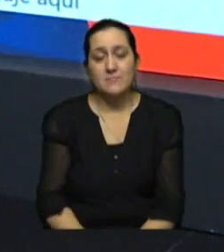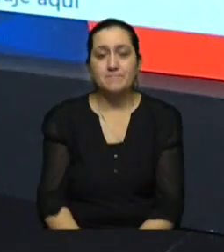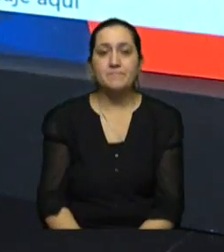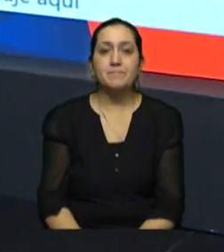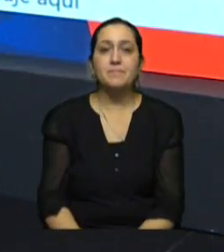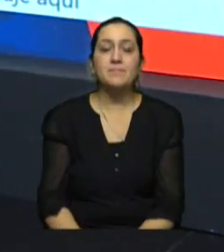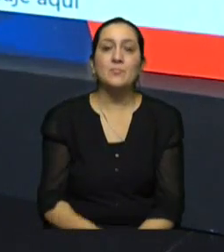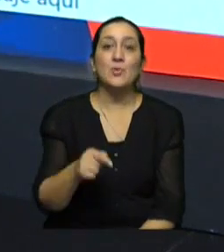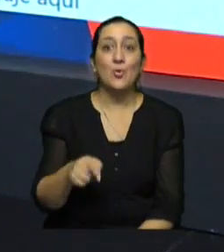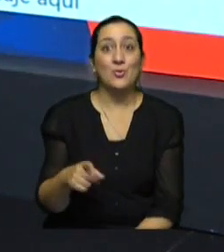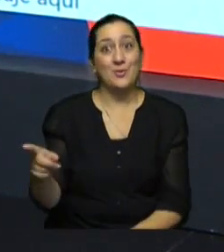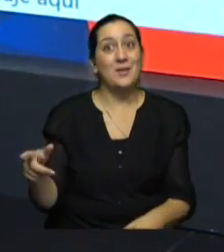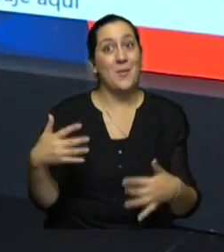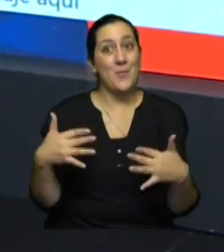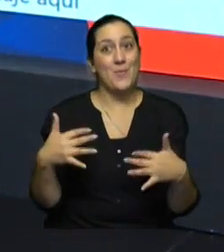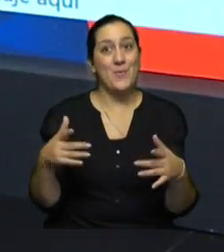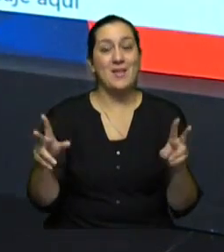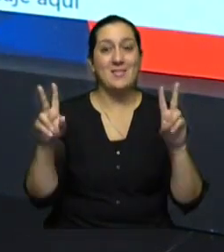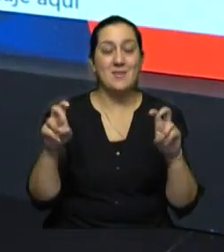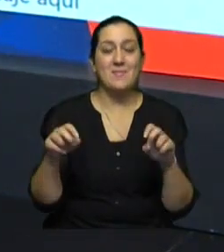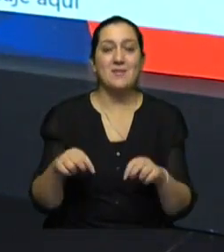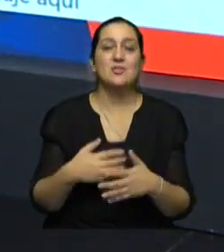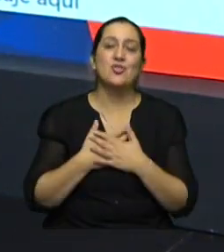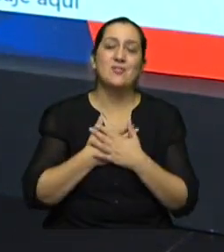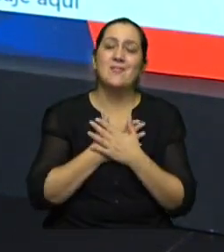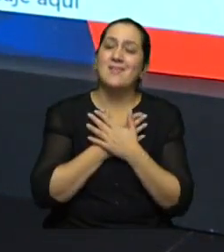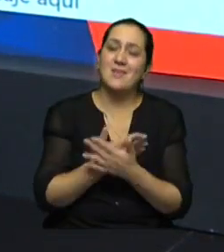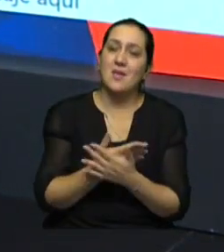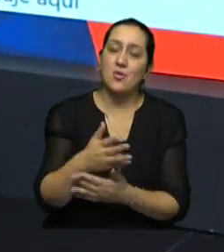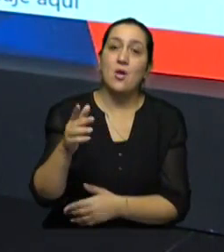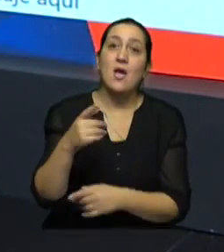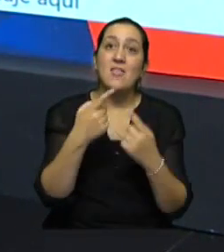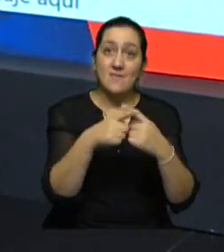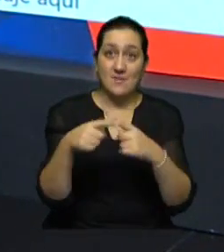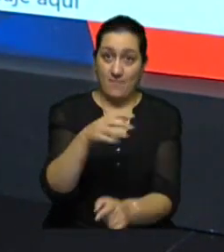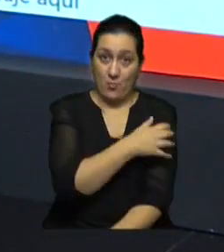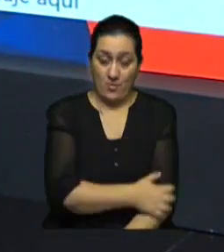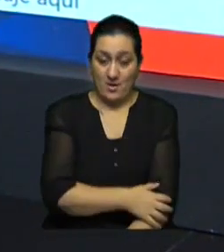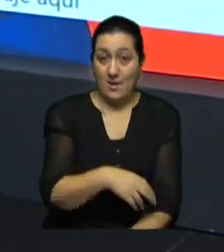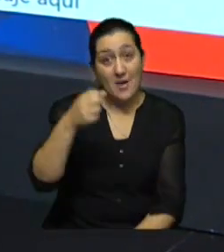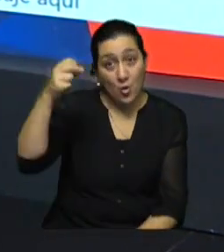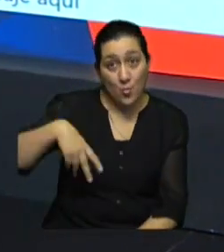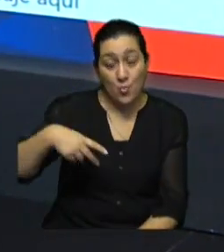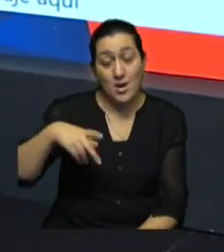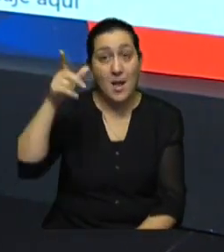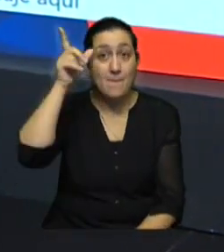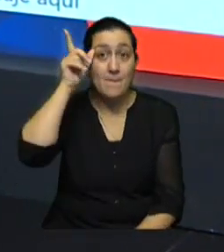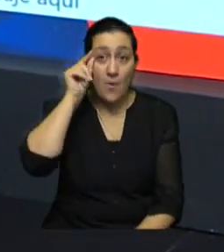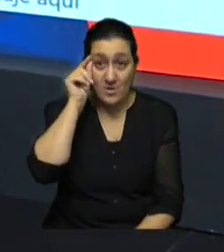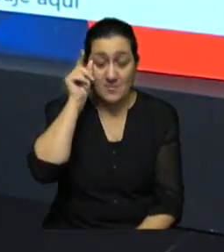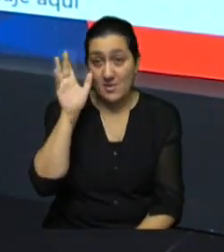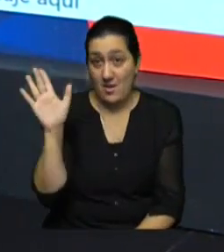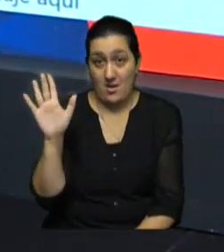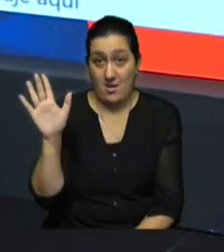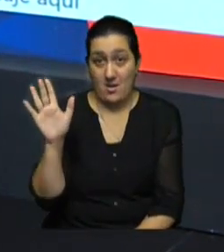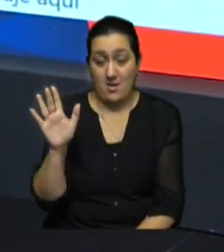está picante, picate. Así te quiero siempre. Hay varios tipos de pobres. La más común es la pobreza mental, como nos decía Flor,